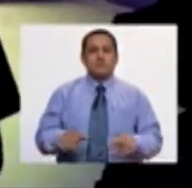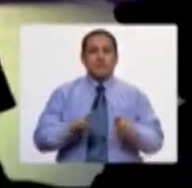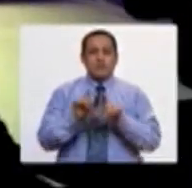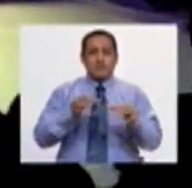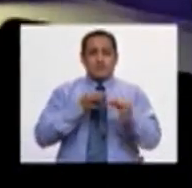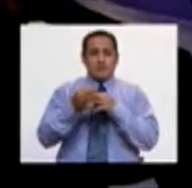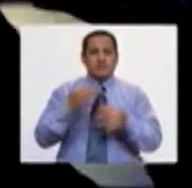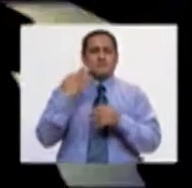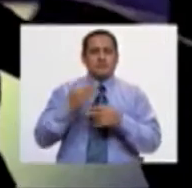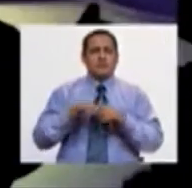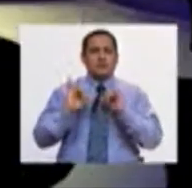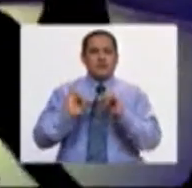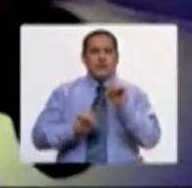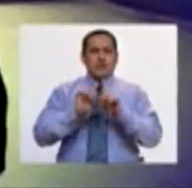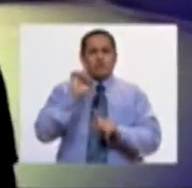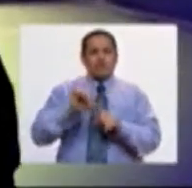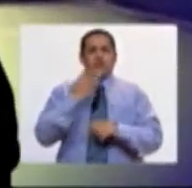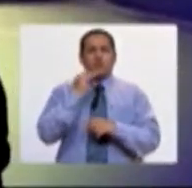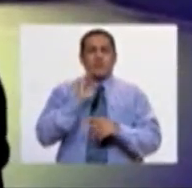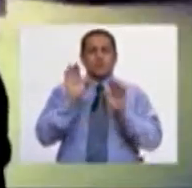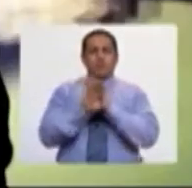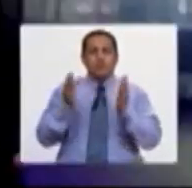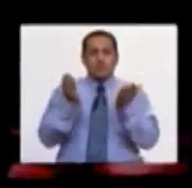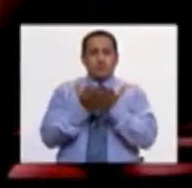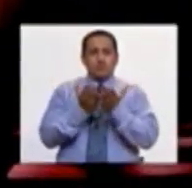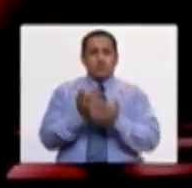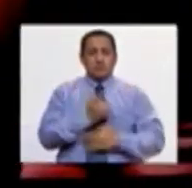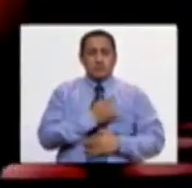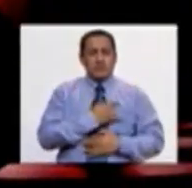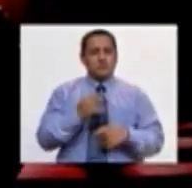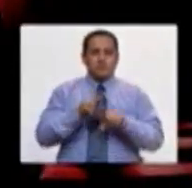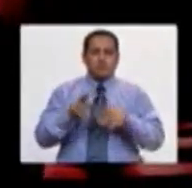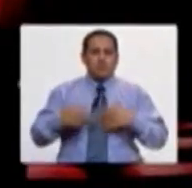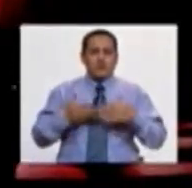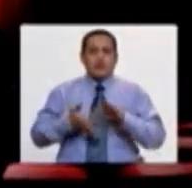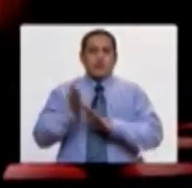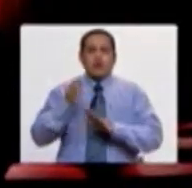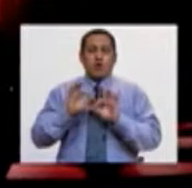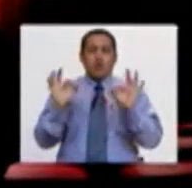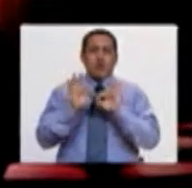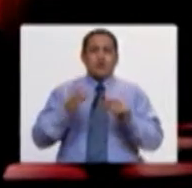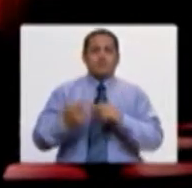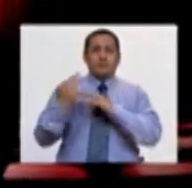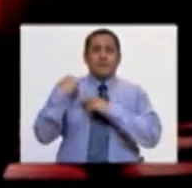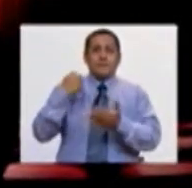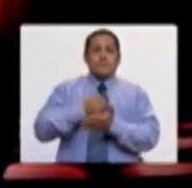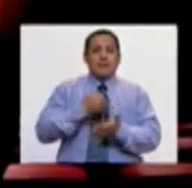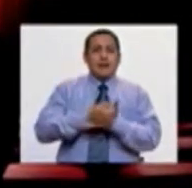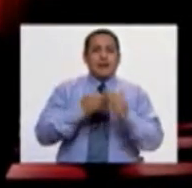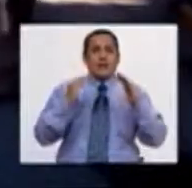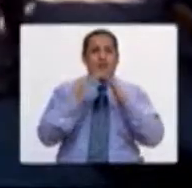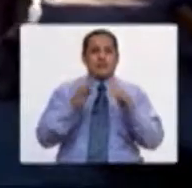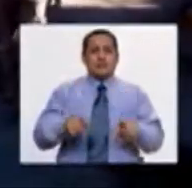Hay que señalar que siempre quedan exentos los jóvenes que cursen estudios universitarios o sean responsables del sostenimiento del